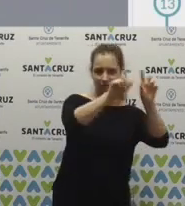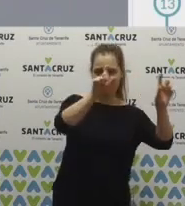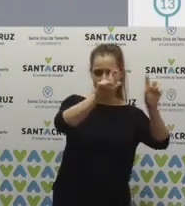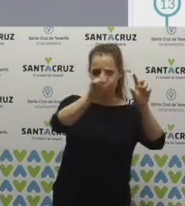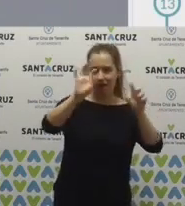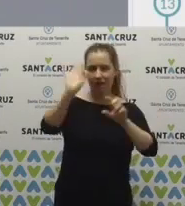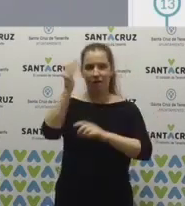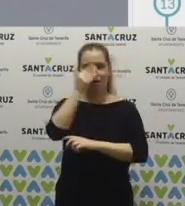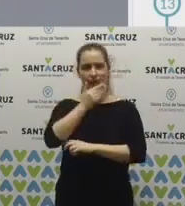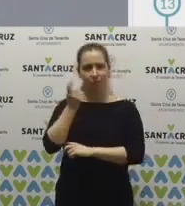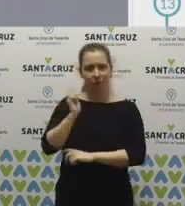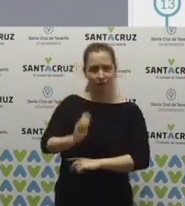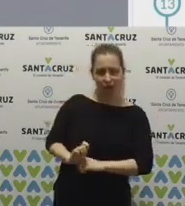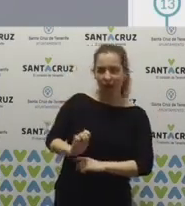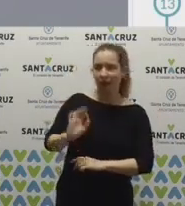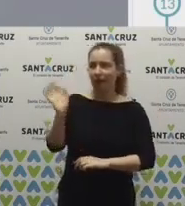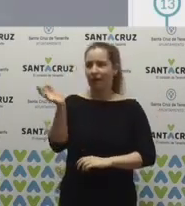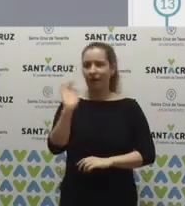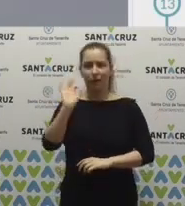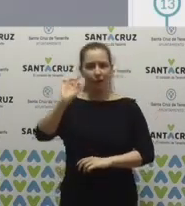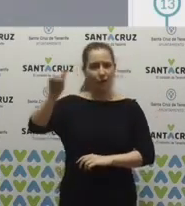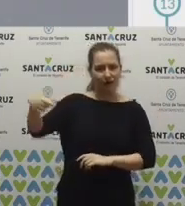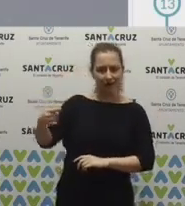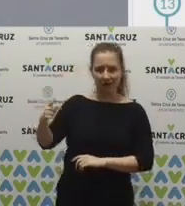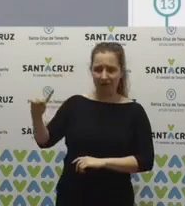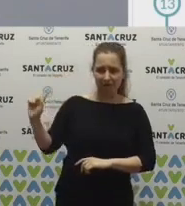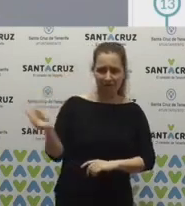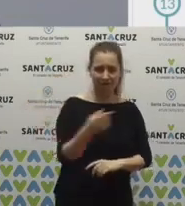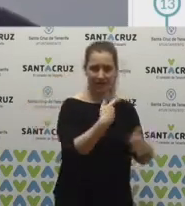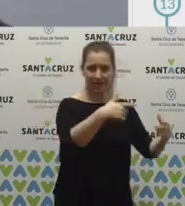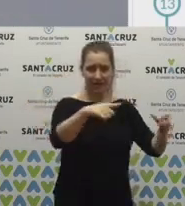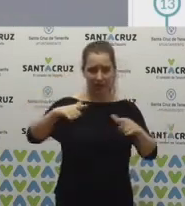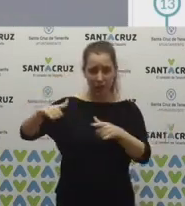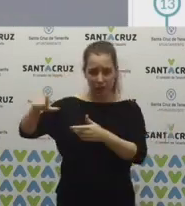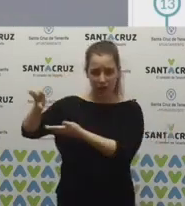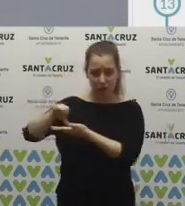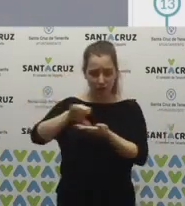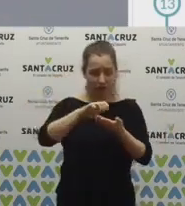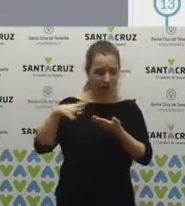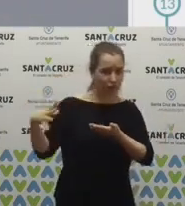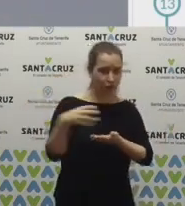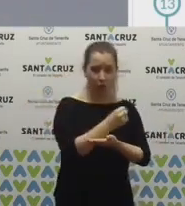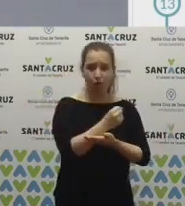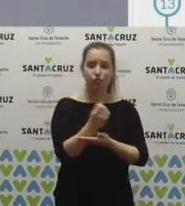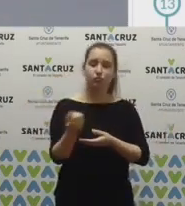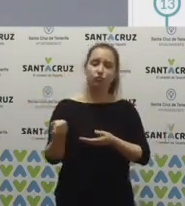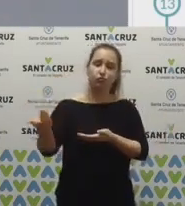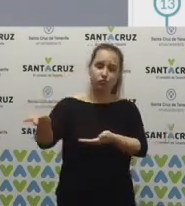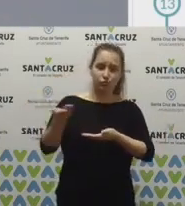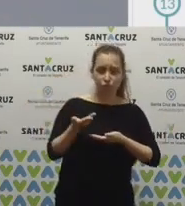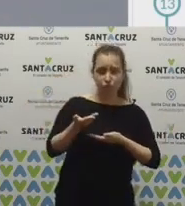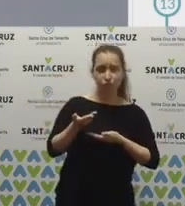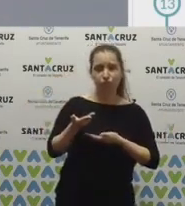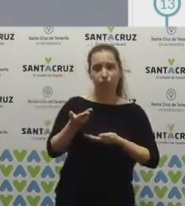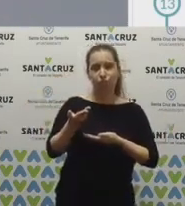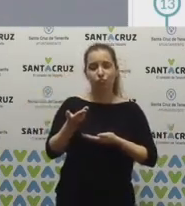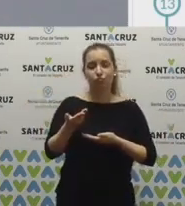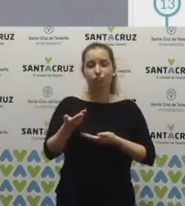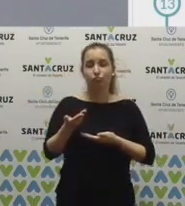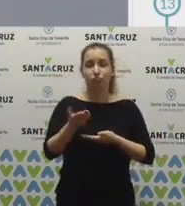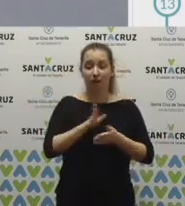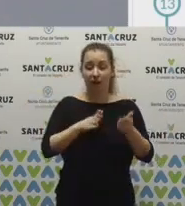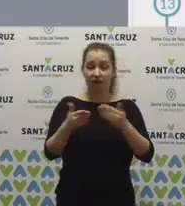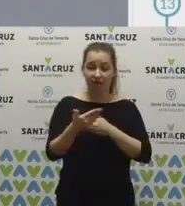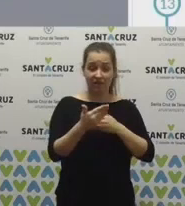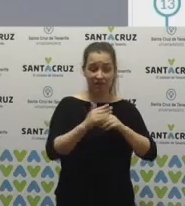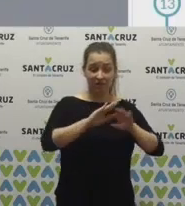los colegios profesionales las distintas ongs el resto de sectores de la ciudad tengan un instrumento a través de distintas